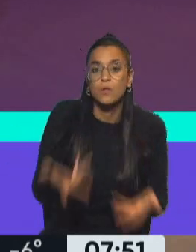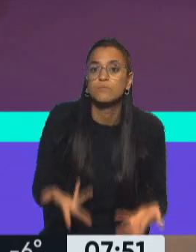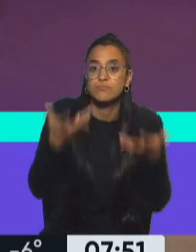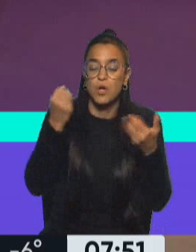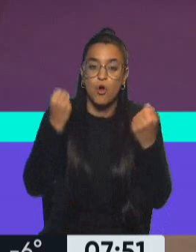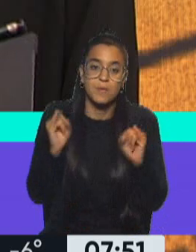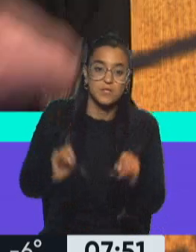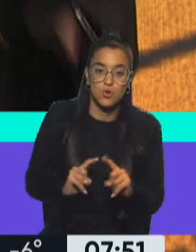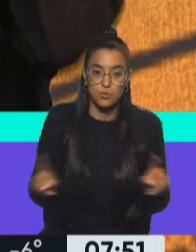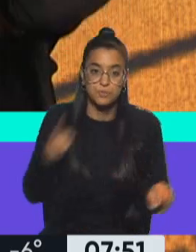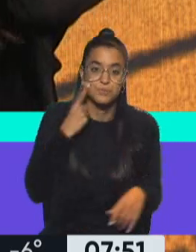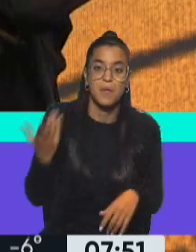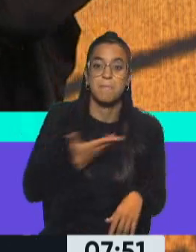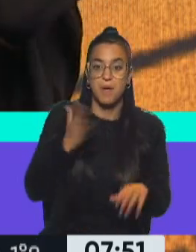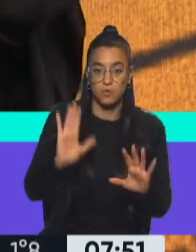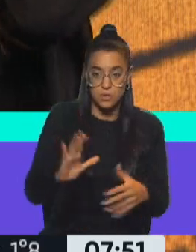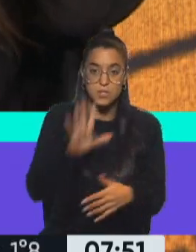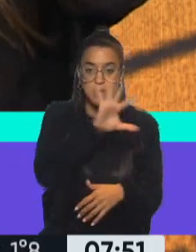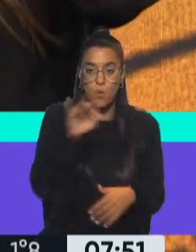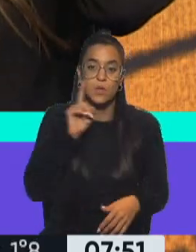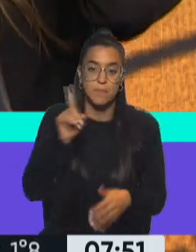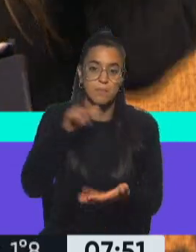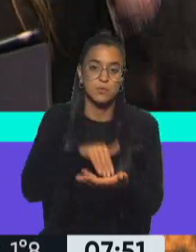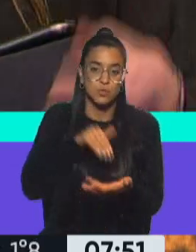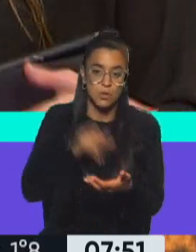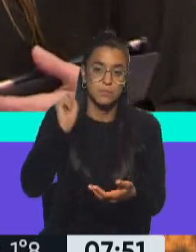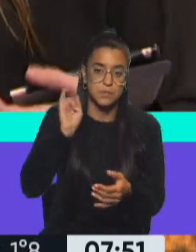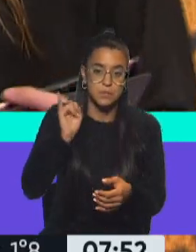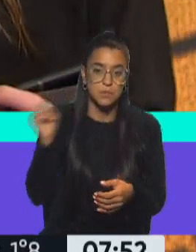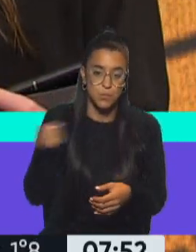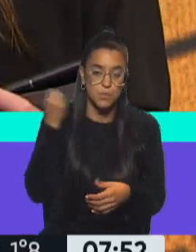economía este monto. Y este es el impacto. Claro, 50.000 millones de pesos, sí, muy